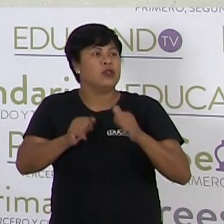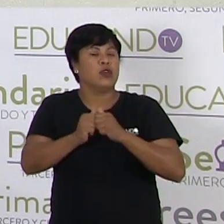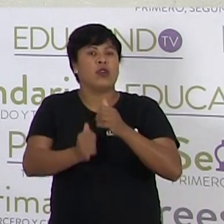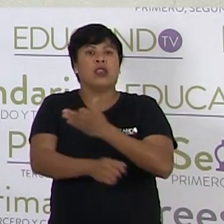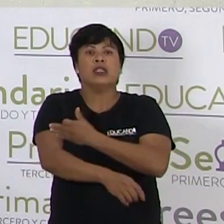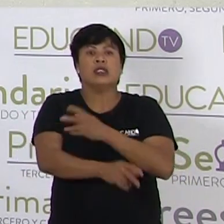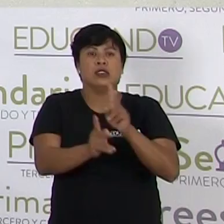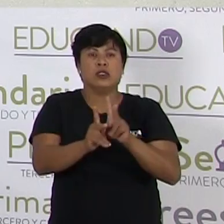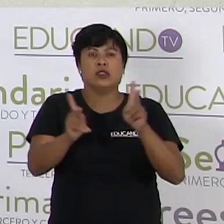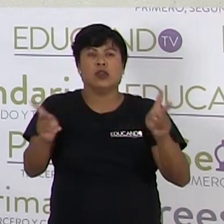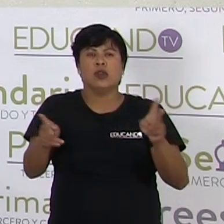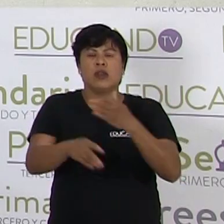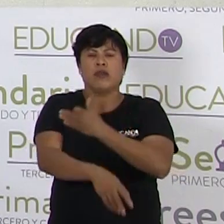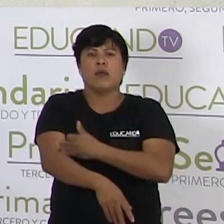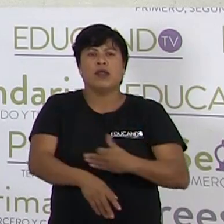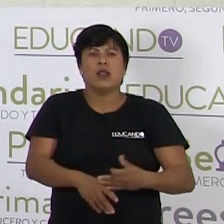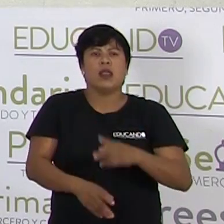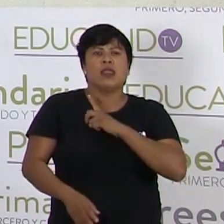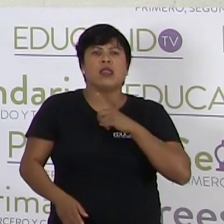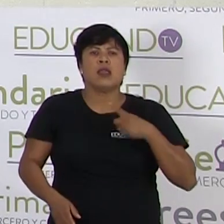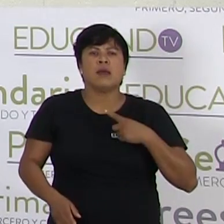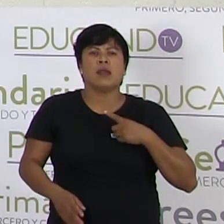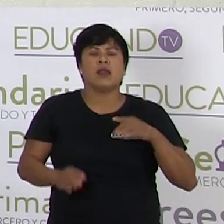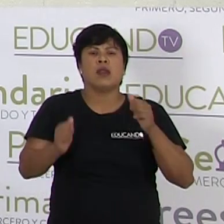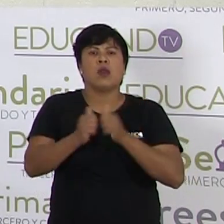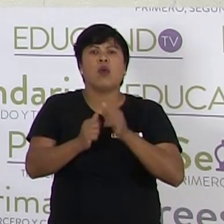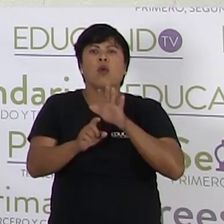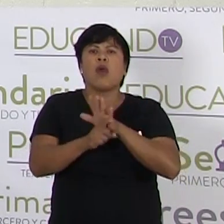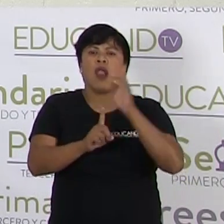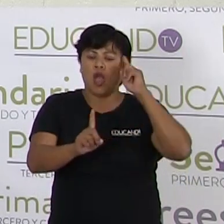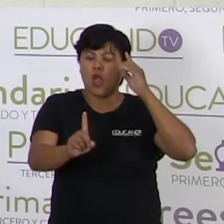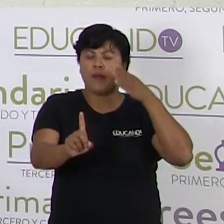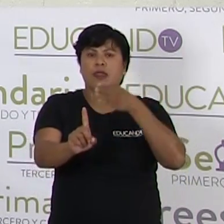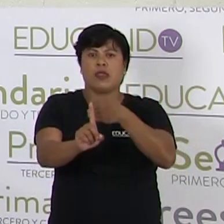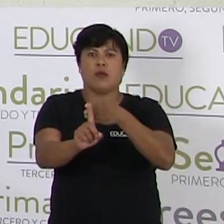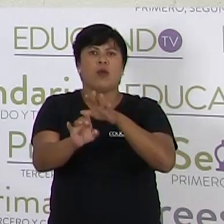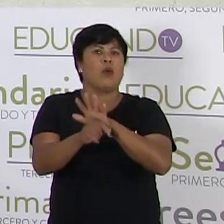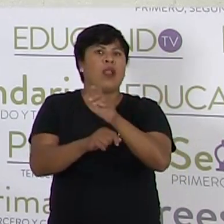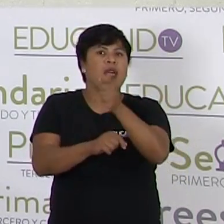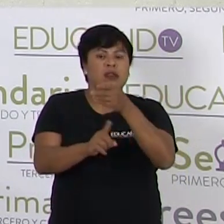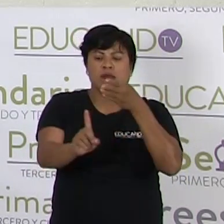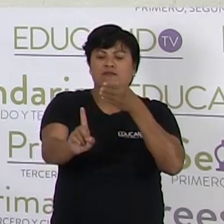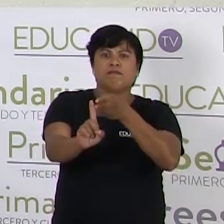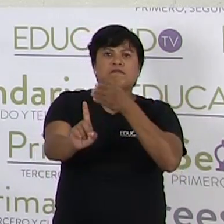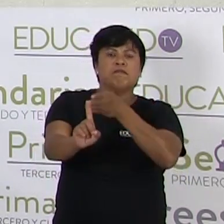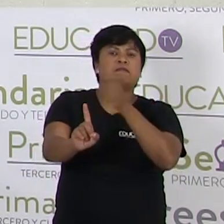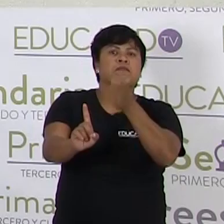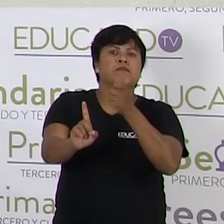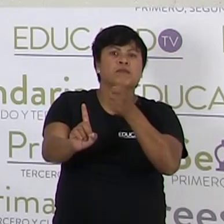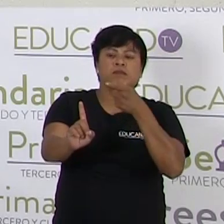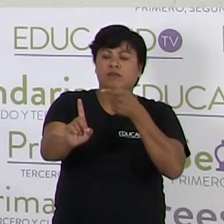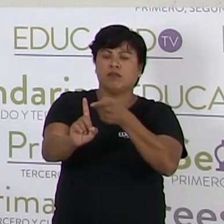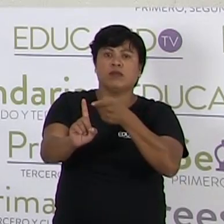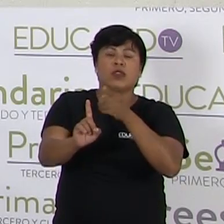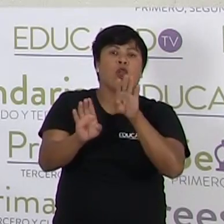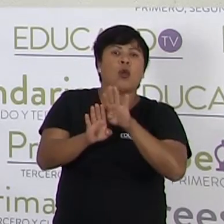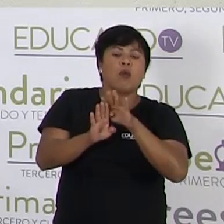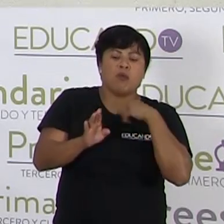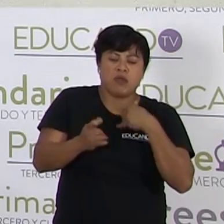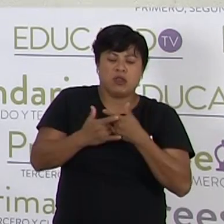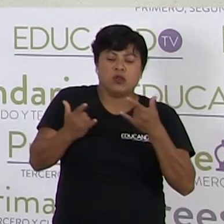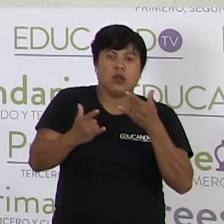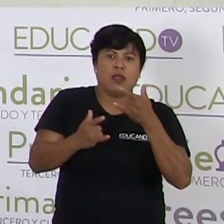familiar, tengo que plantearme cuál es el objetivo. ¿Cuál es el objetivo de escribir mi historia